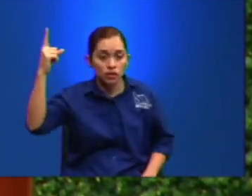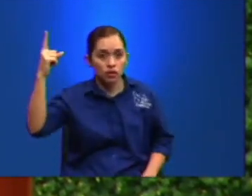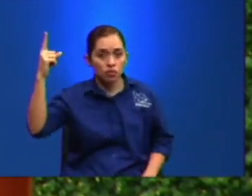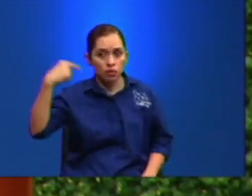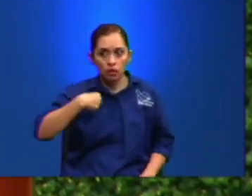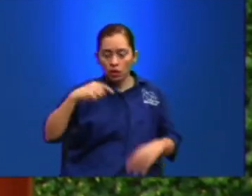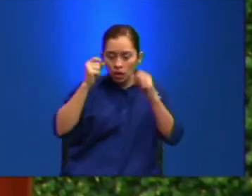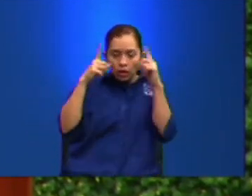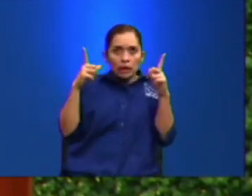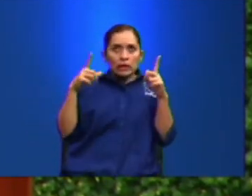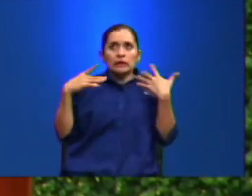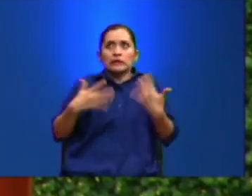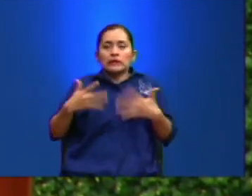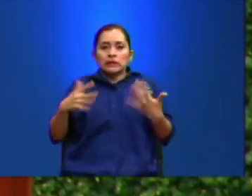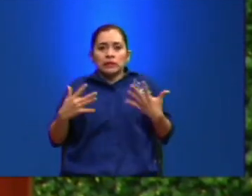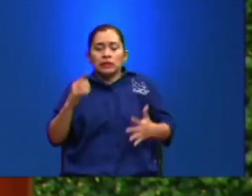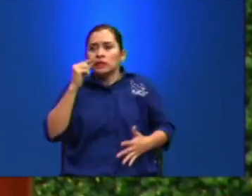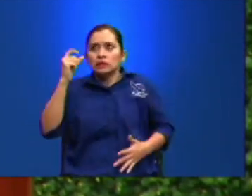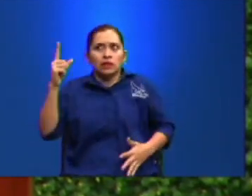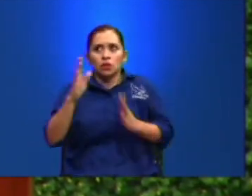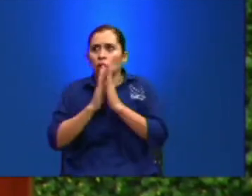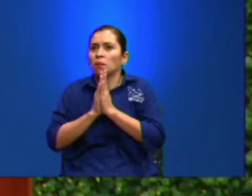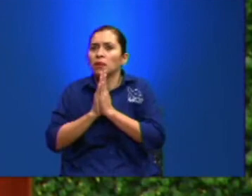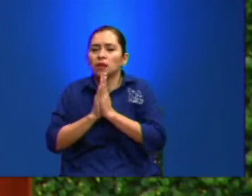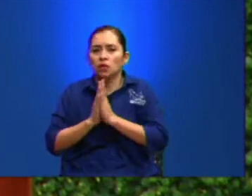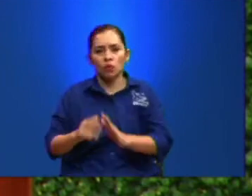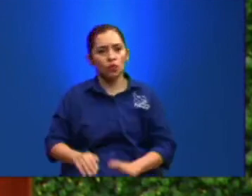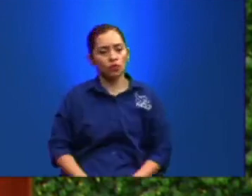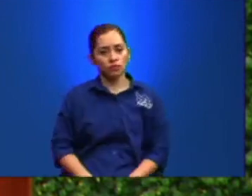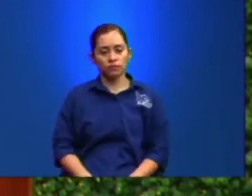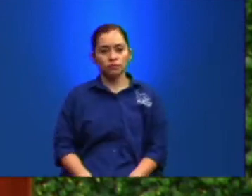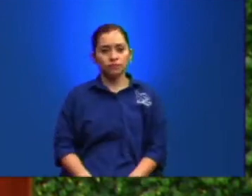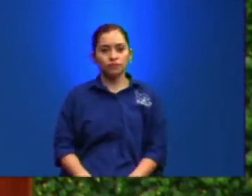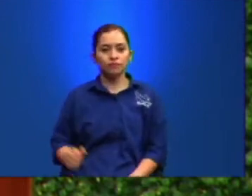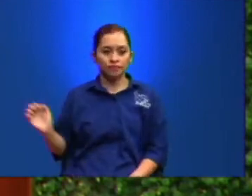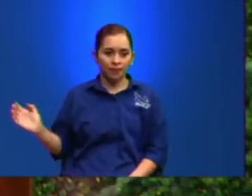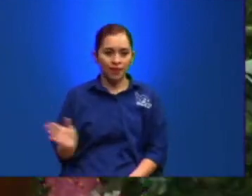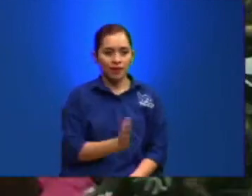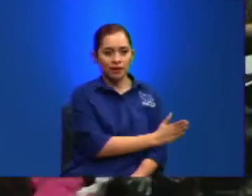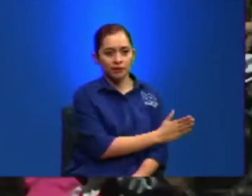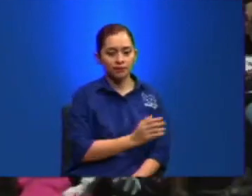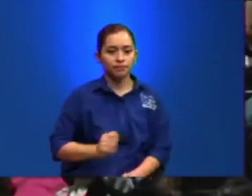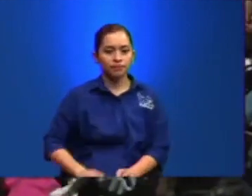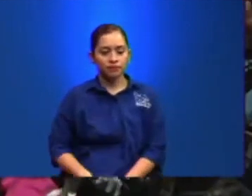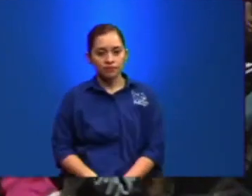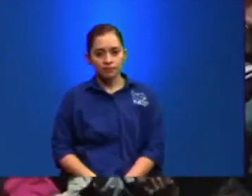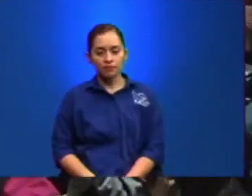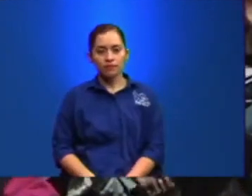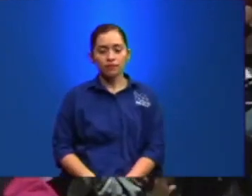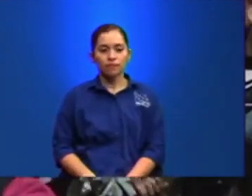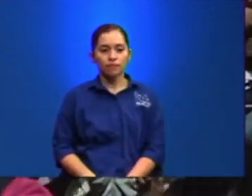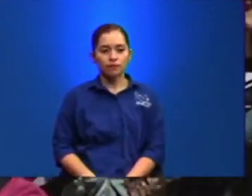señor es bueno para bendecir un aplauso al rey bendito bueno vamos a continuar acá